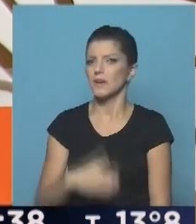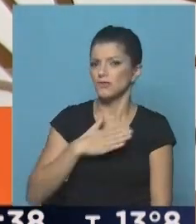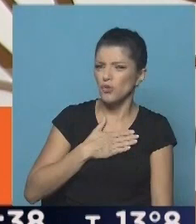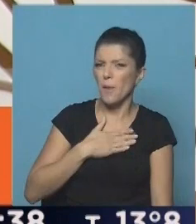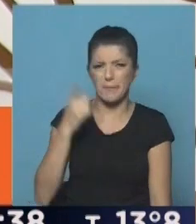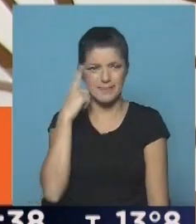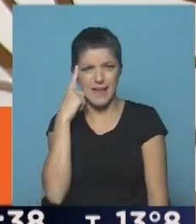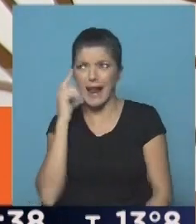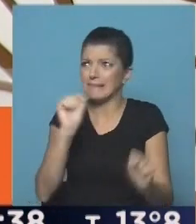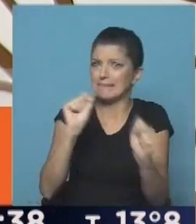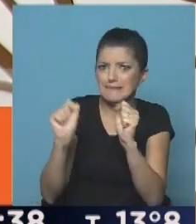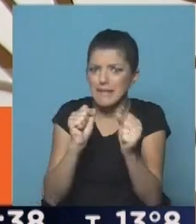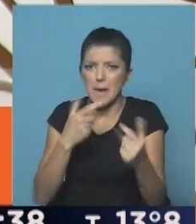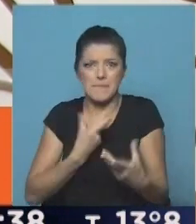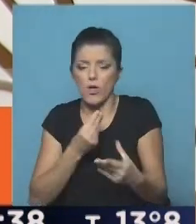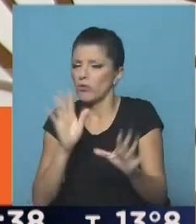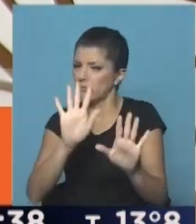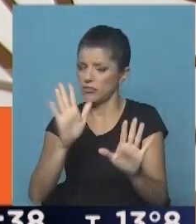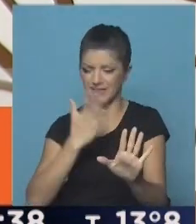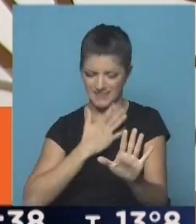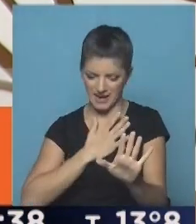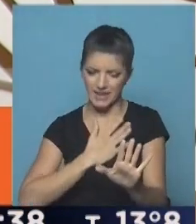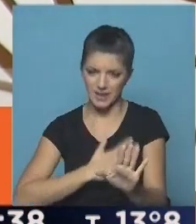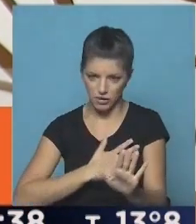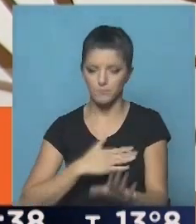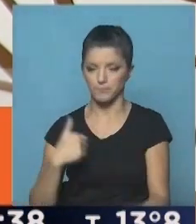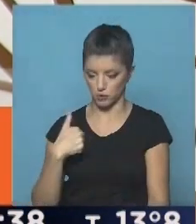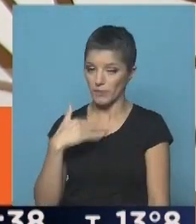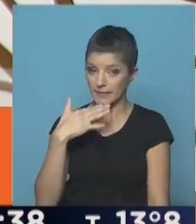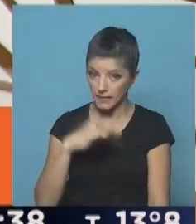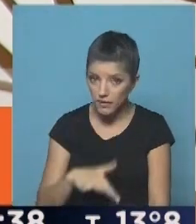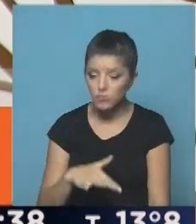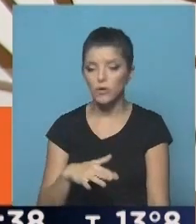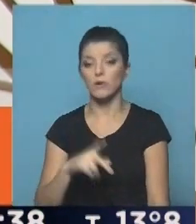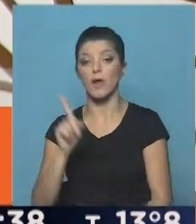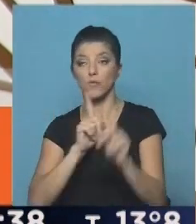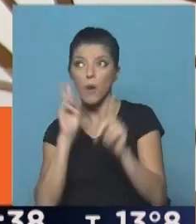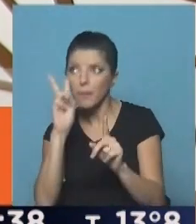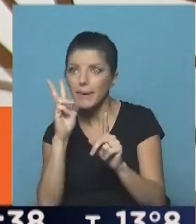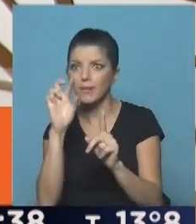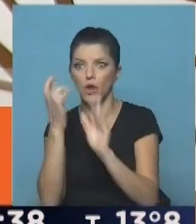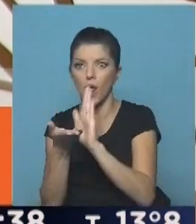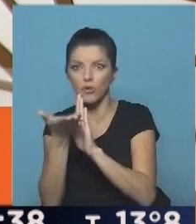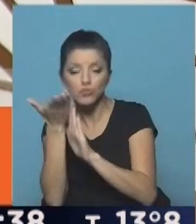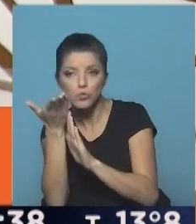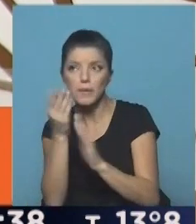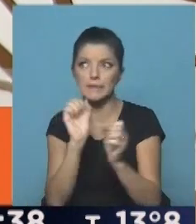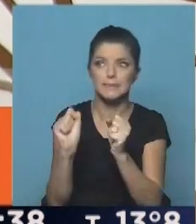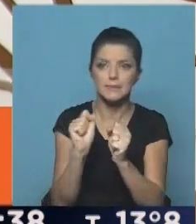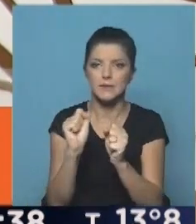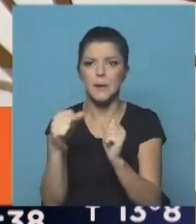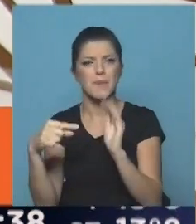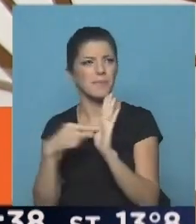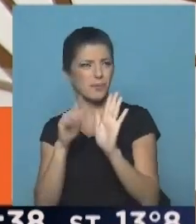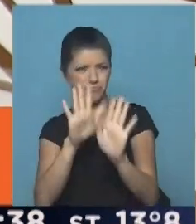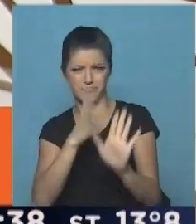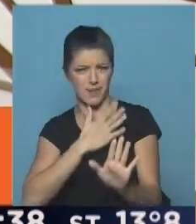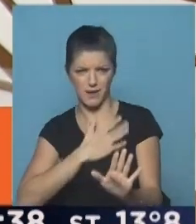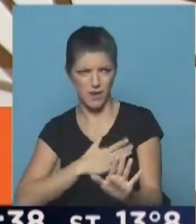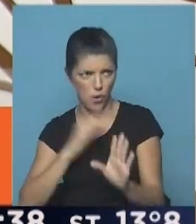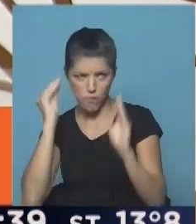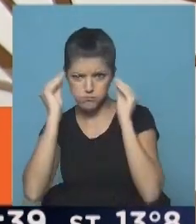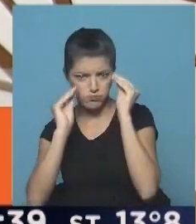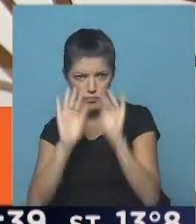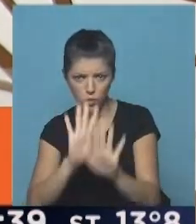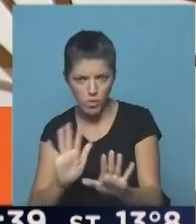pánico tenemos que estar calmos entiendo que nerviosismo genera el movimiento del dólar pero acá No hay pánico no debería haberlo no